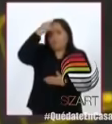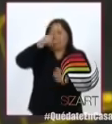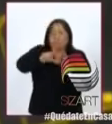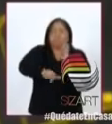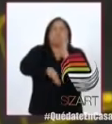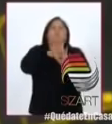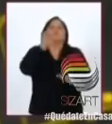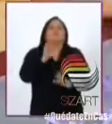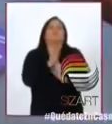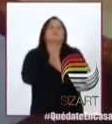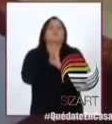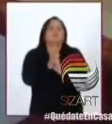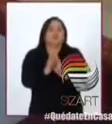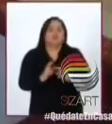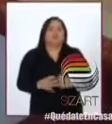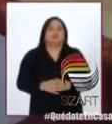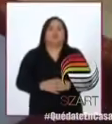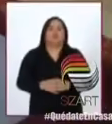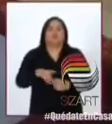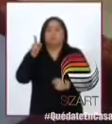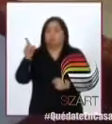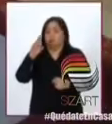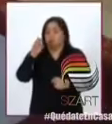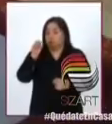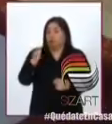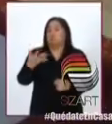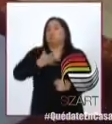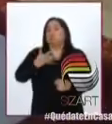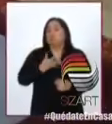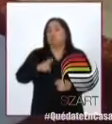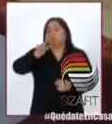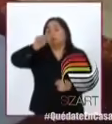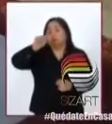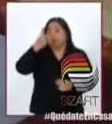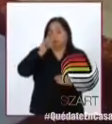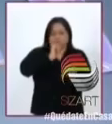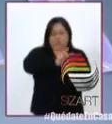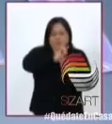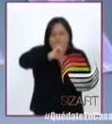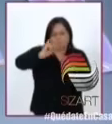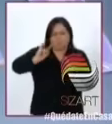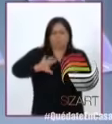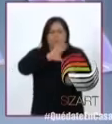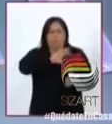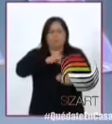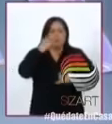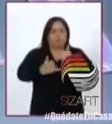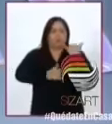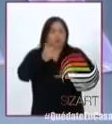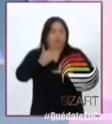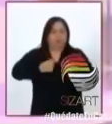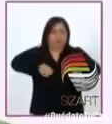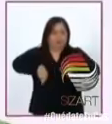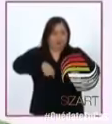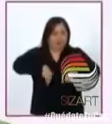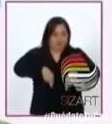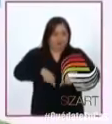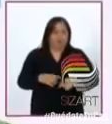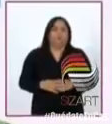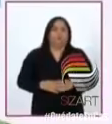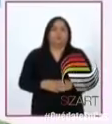encontrar la respuesta. Rosa tiene 72 estampas de su colección de jugadoras de fútbol.